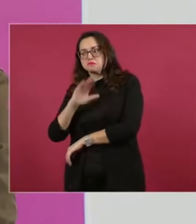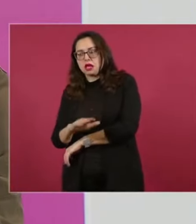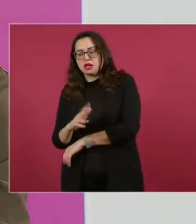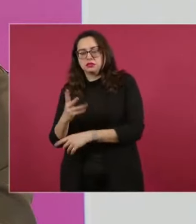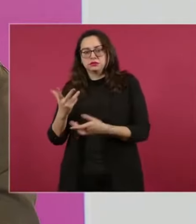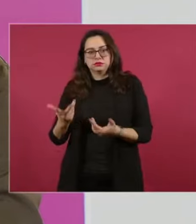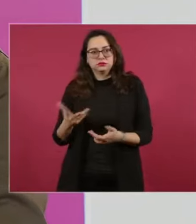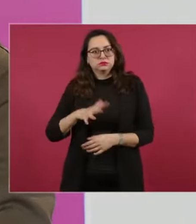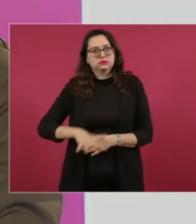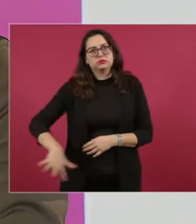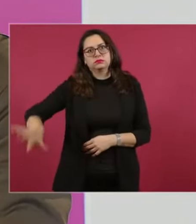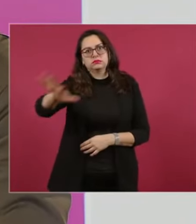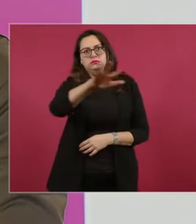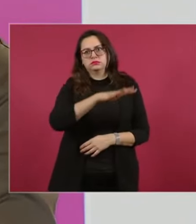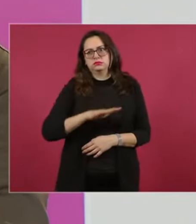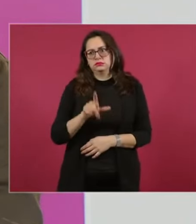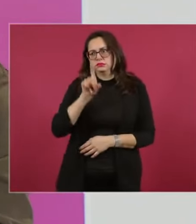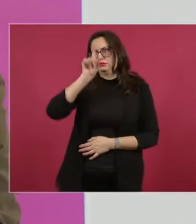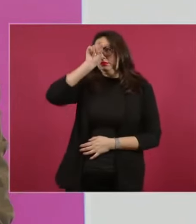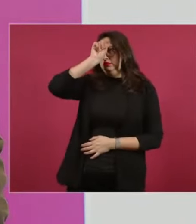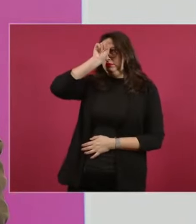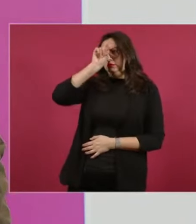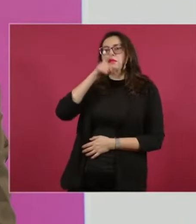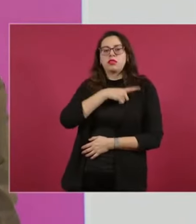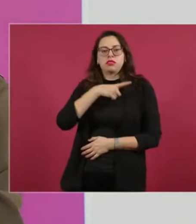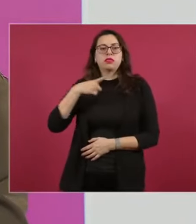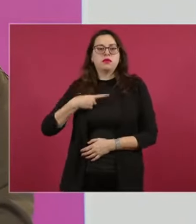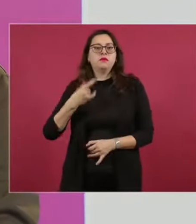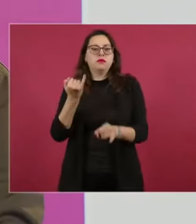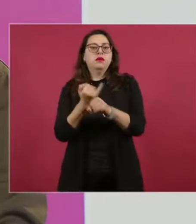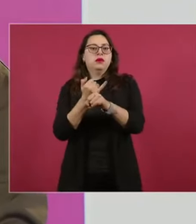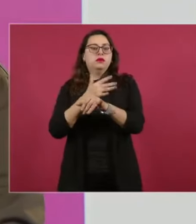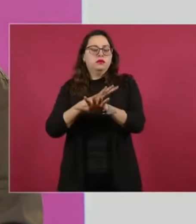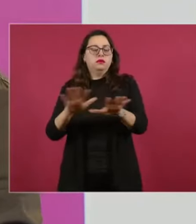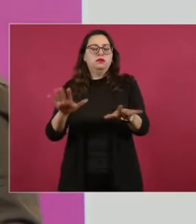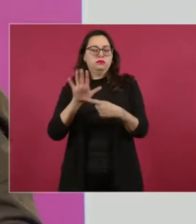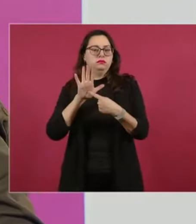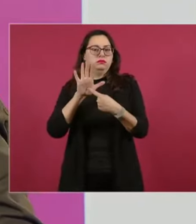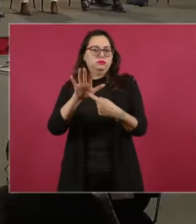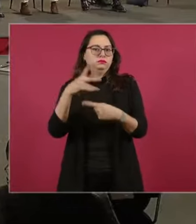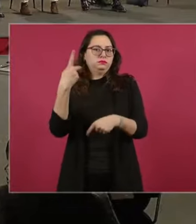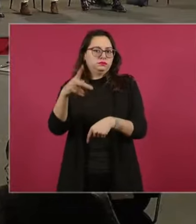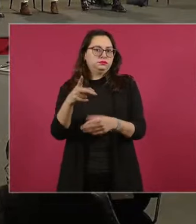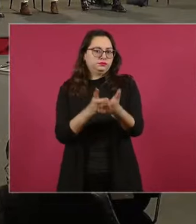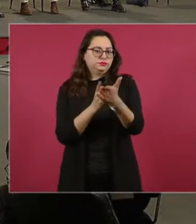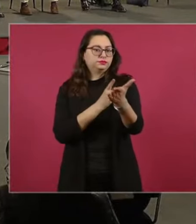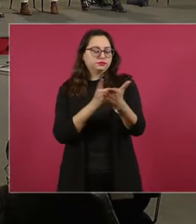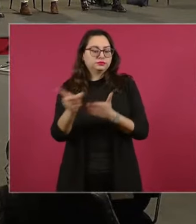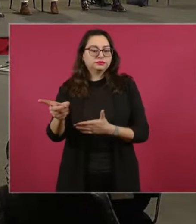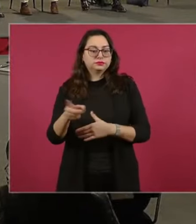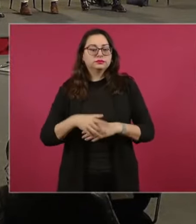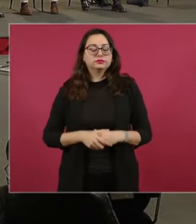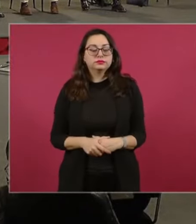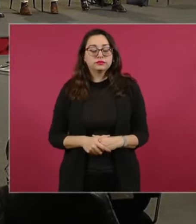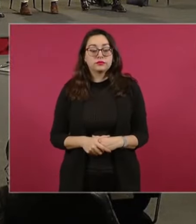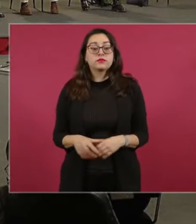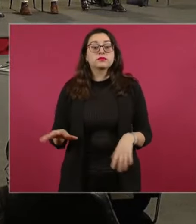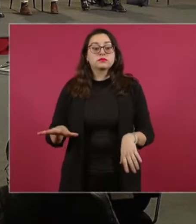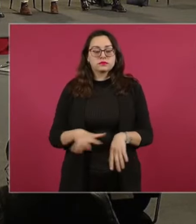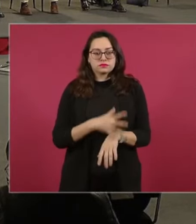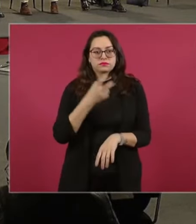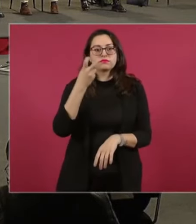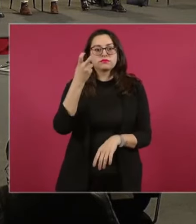para la salud cumple con los criterios de seguridad, calidad y eficacia. A partir de esta